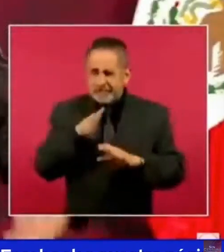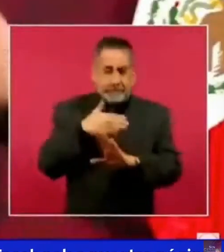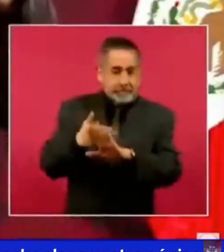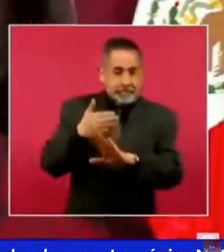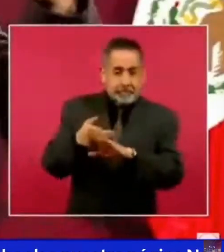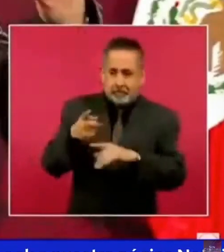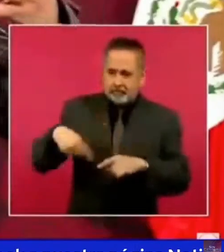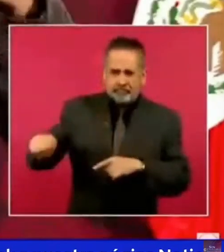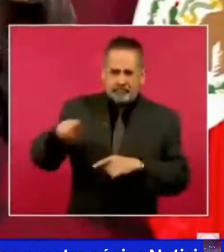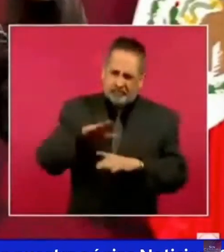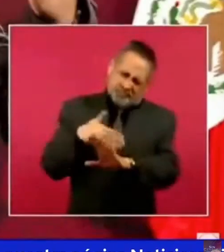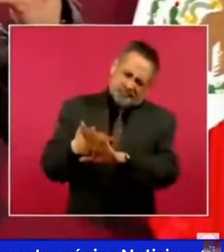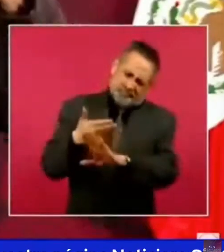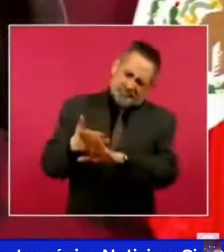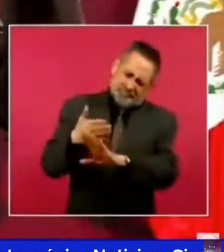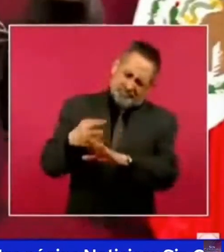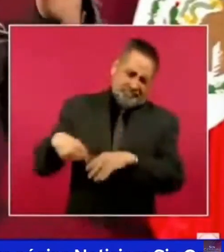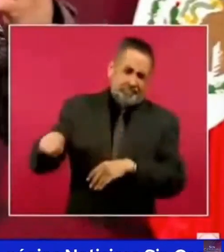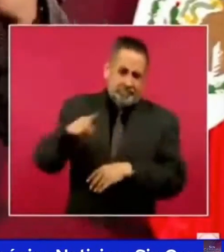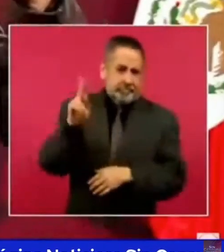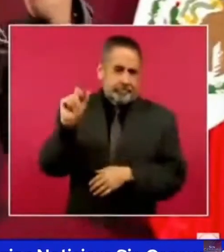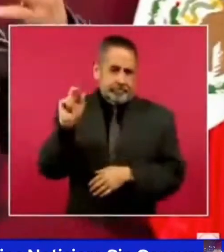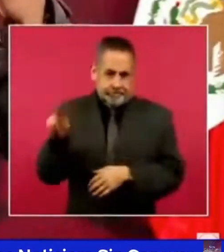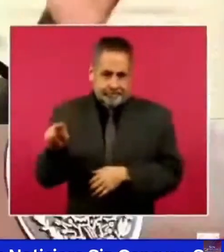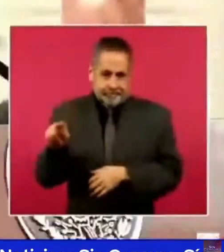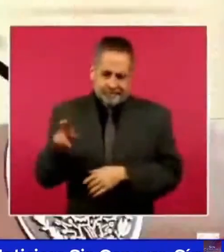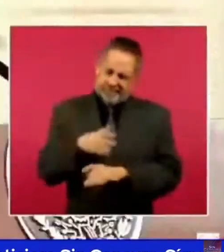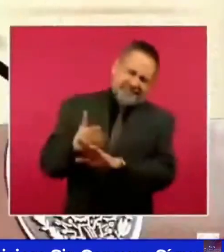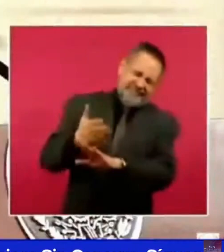contra los Moreira, el PAN,